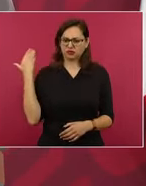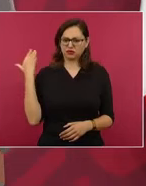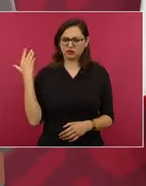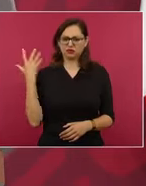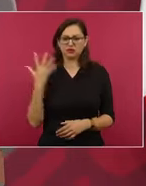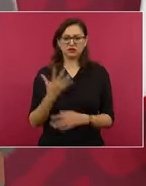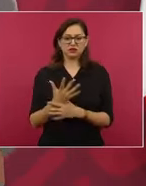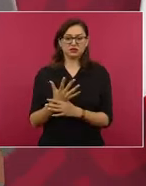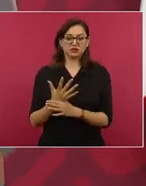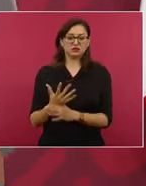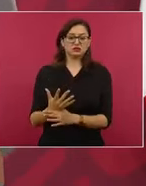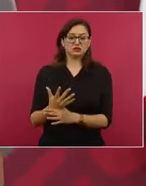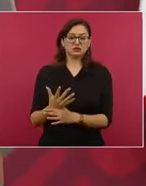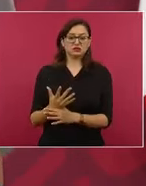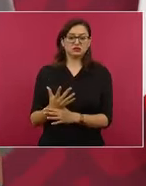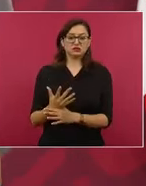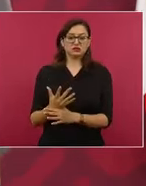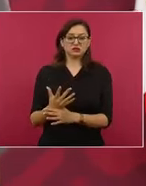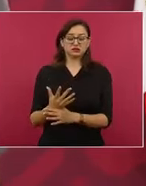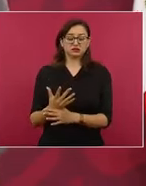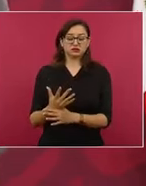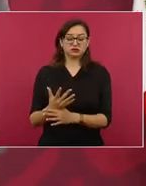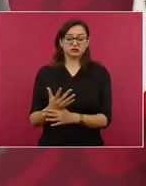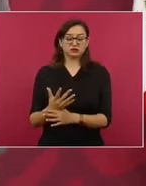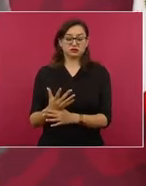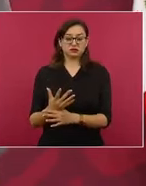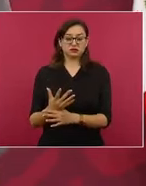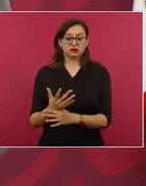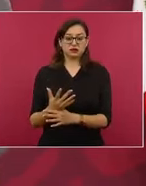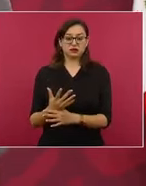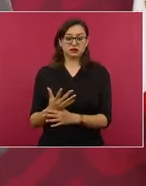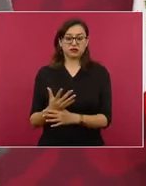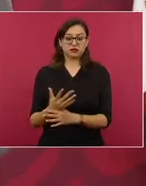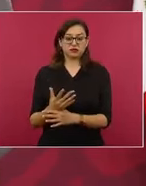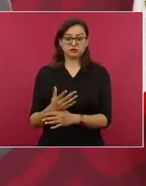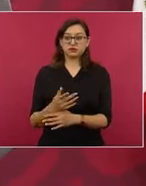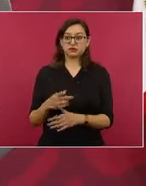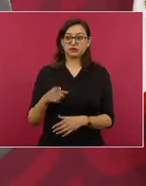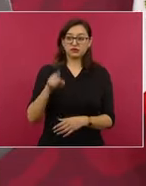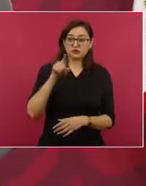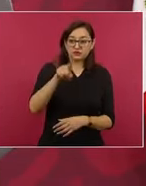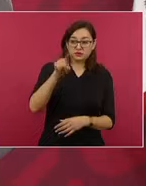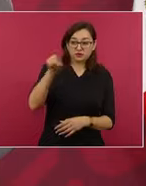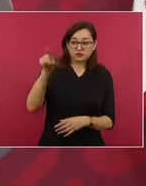mencionó que le iban a quitar las visas a legisladores